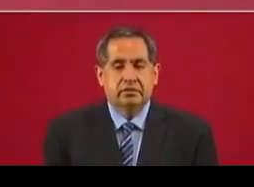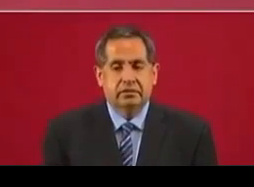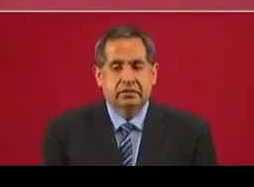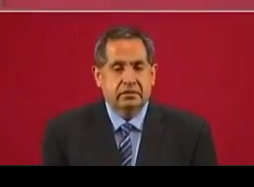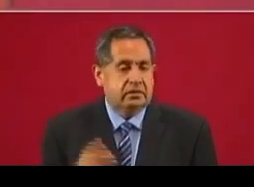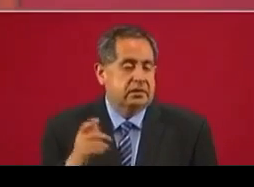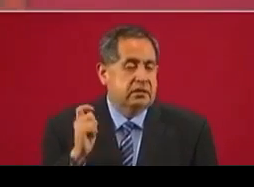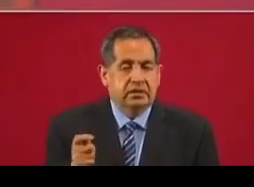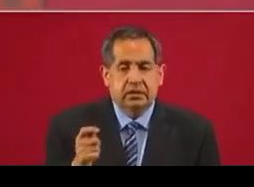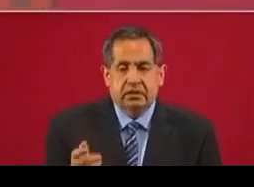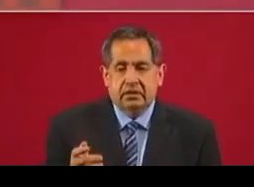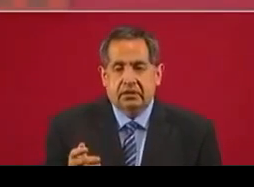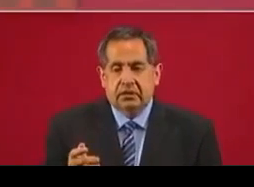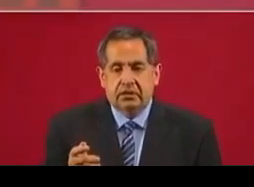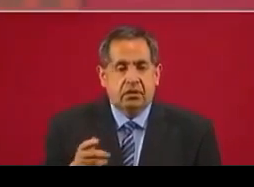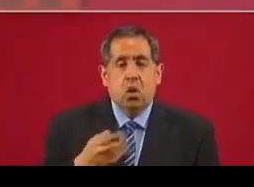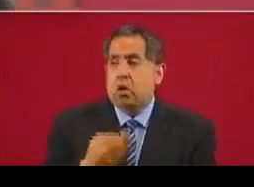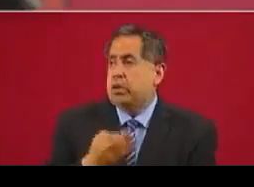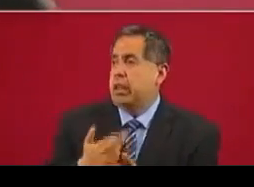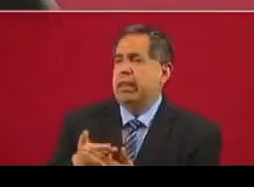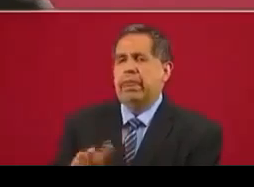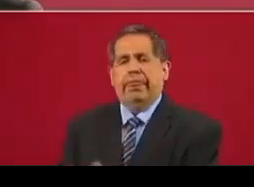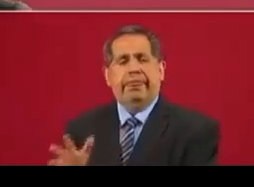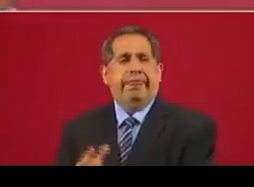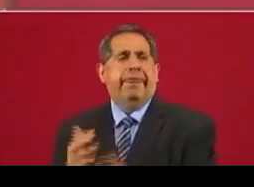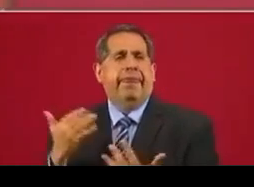estamos en bonanza